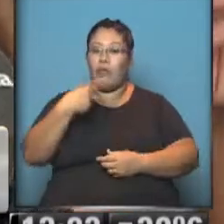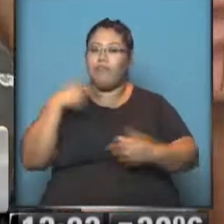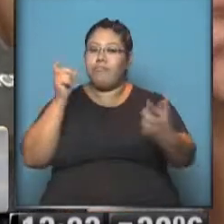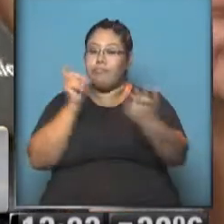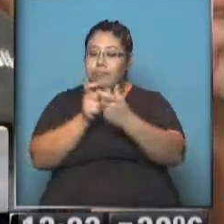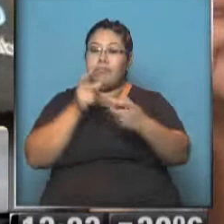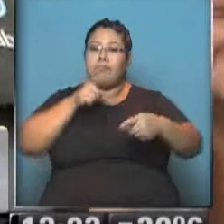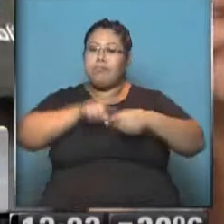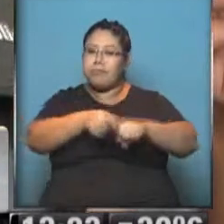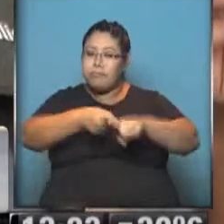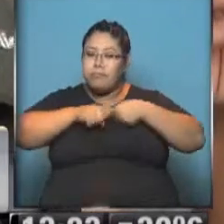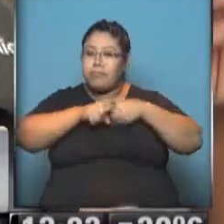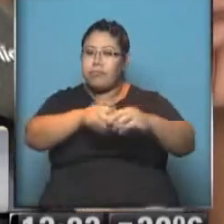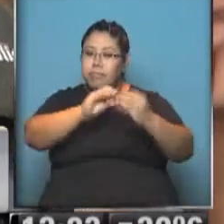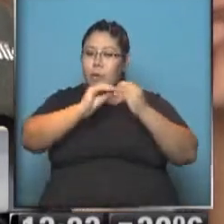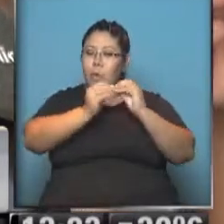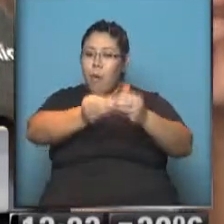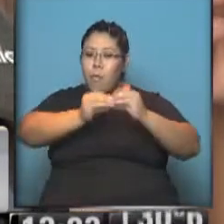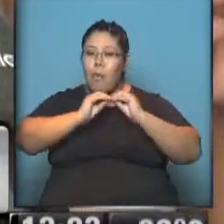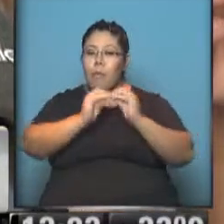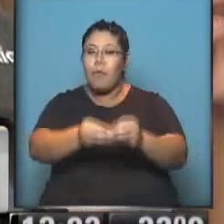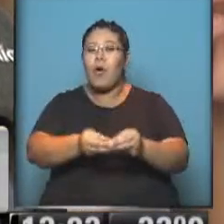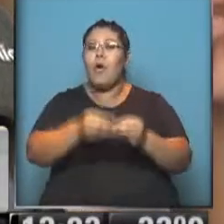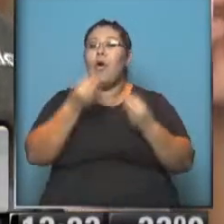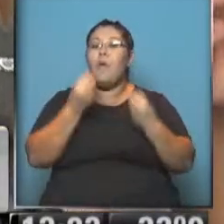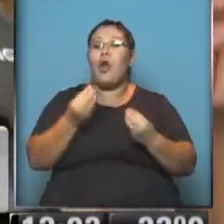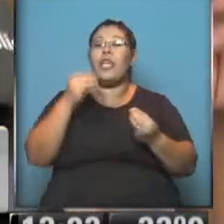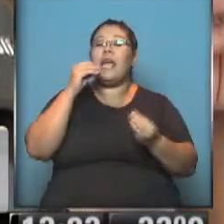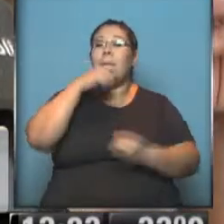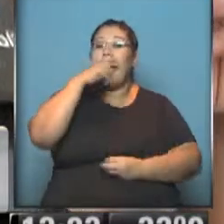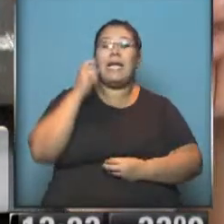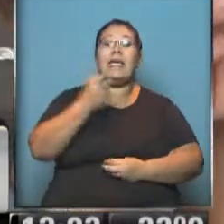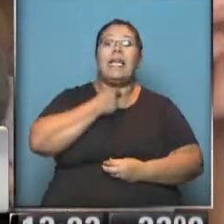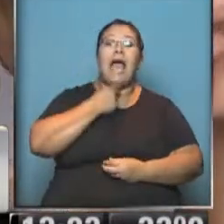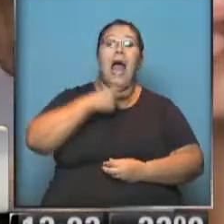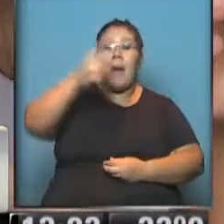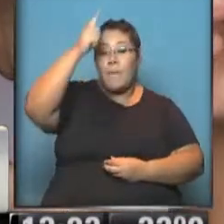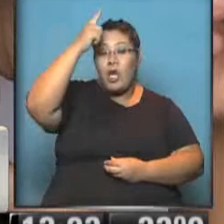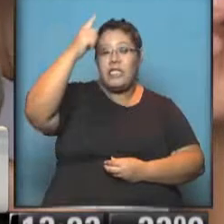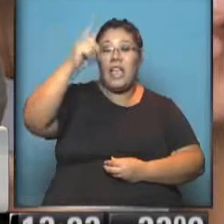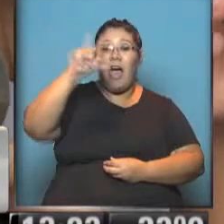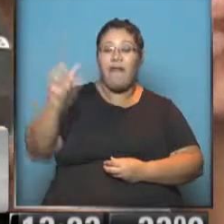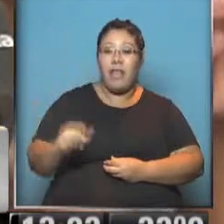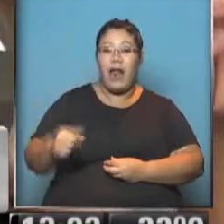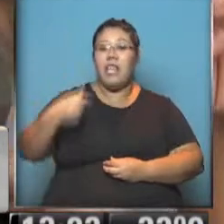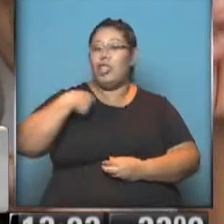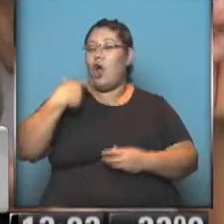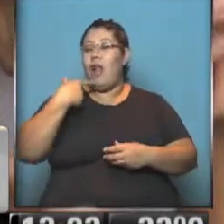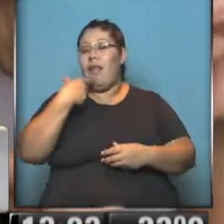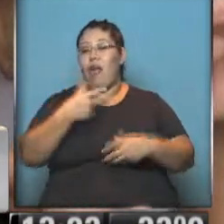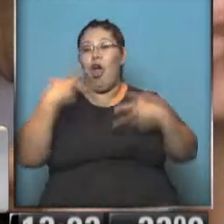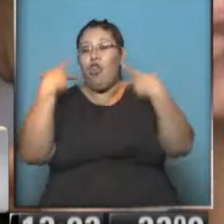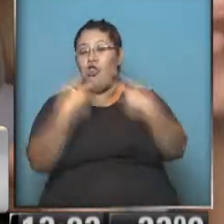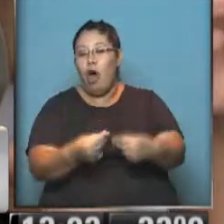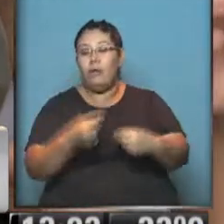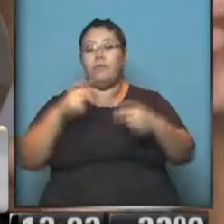fuera John Wayne, denme la Policía Federal y yo lo saco en un ratito, con lo cual estamos hablando de una fuerte represión que pareciera él que es la